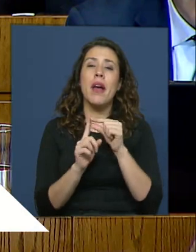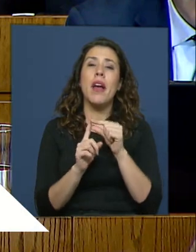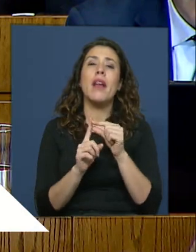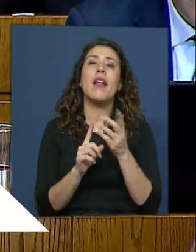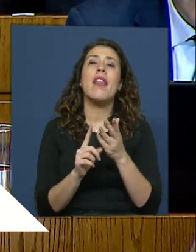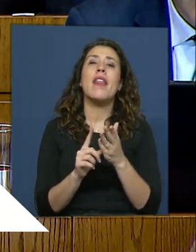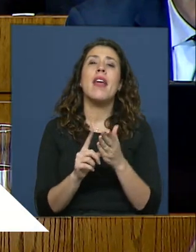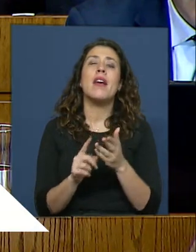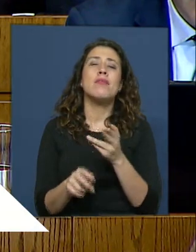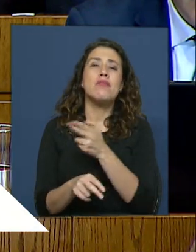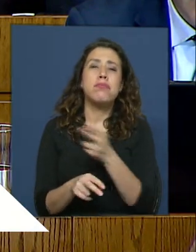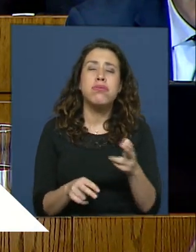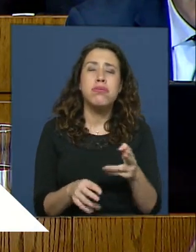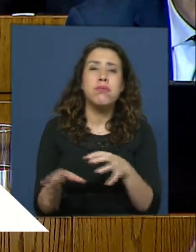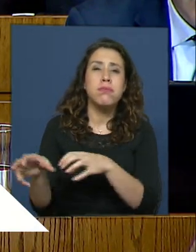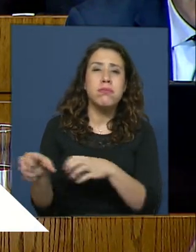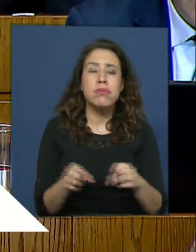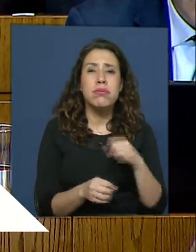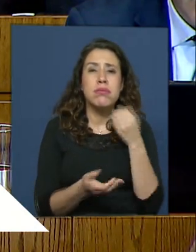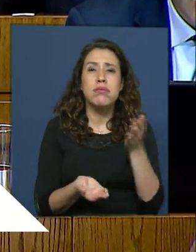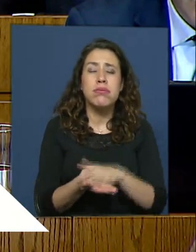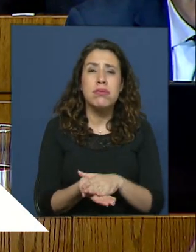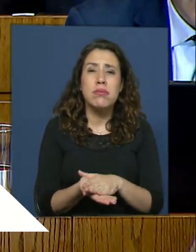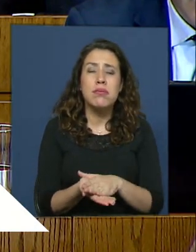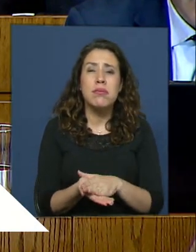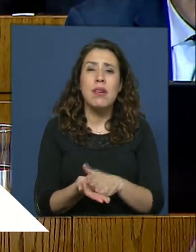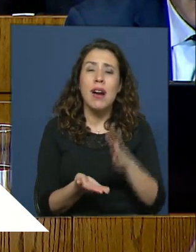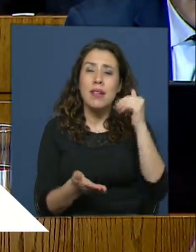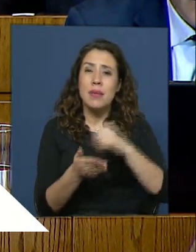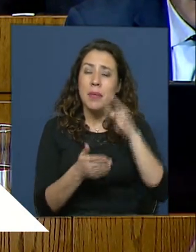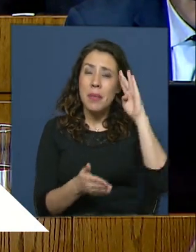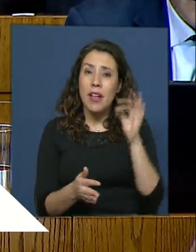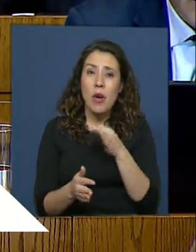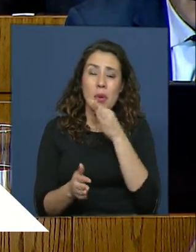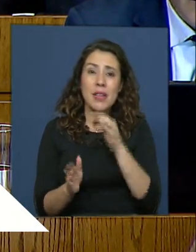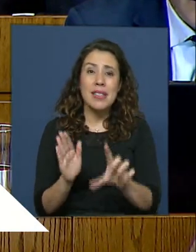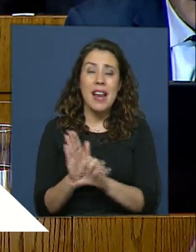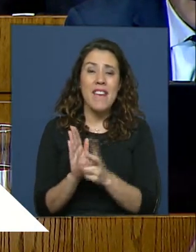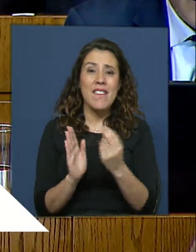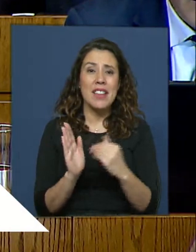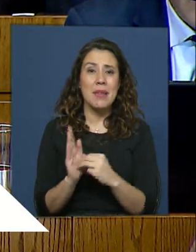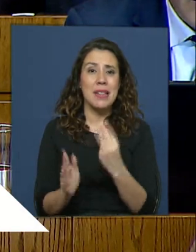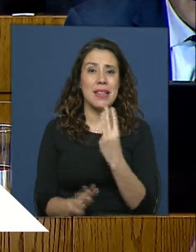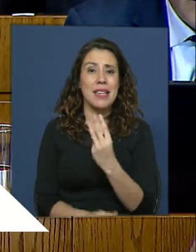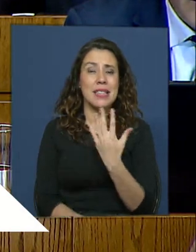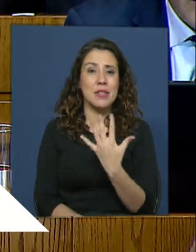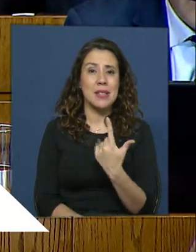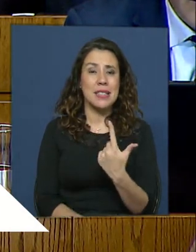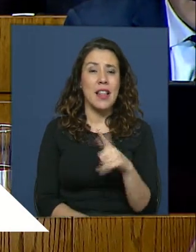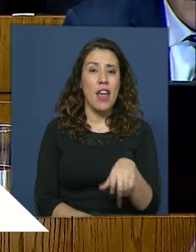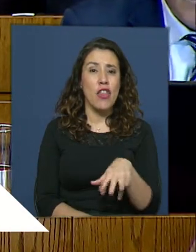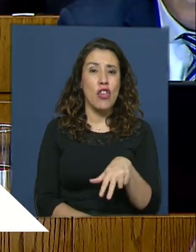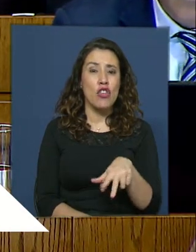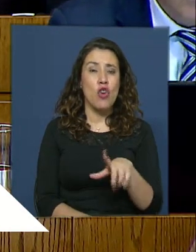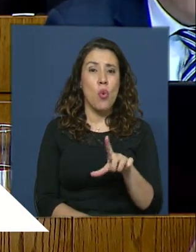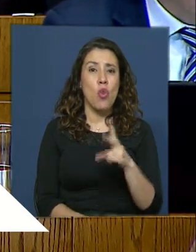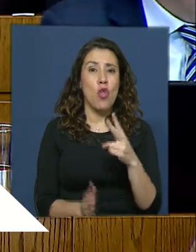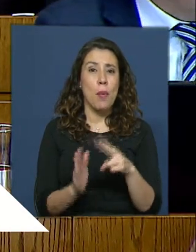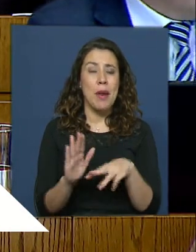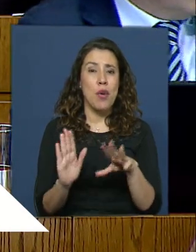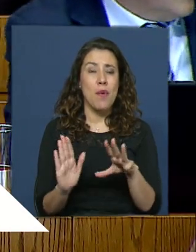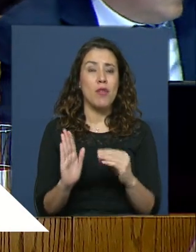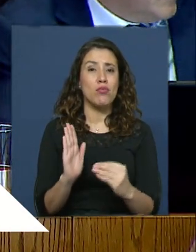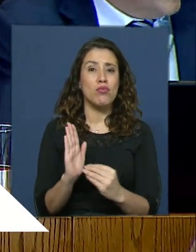de los crímenes de lesa humanidad o genocidio, como sí lo define la ley 20.357 del 18 de julio del 2009,